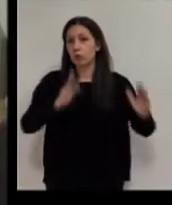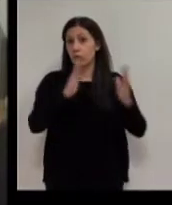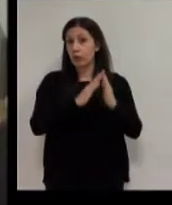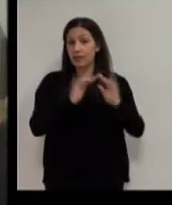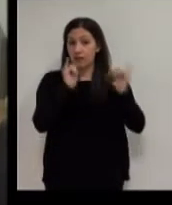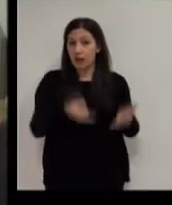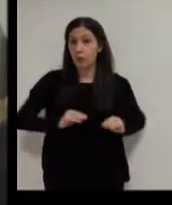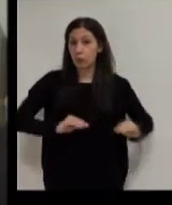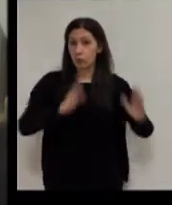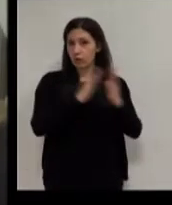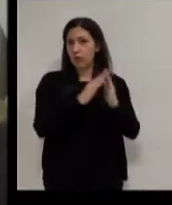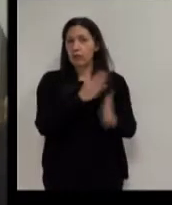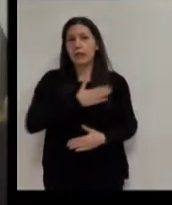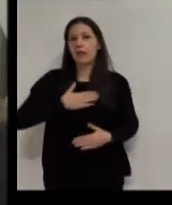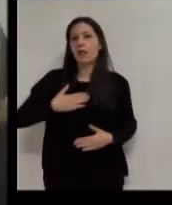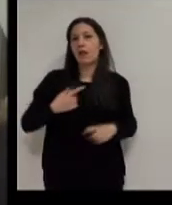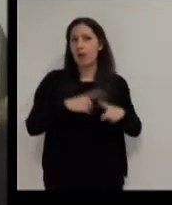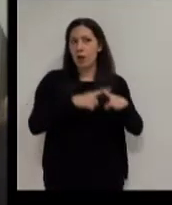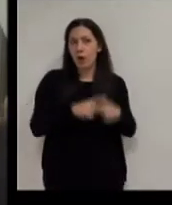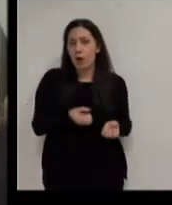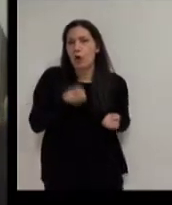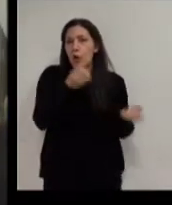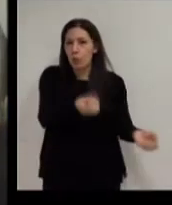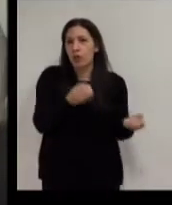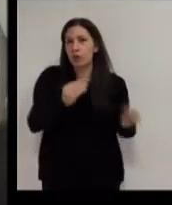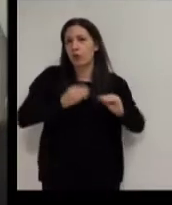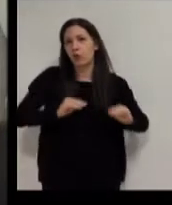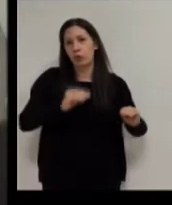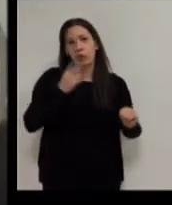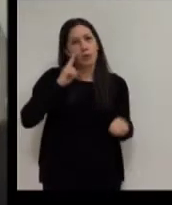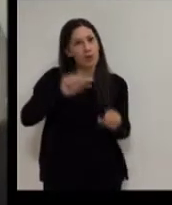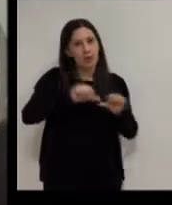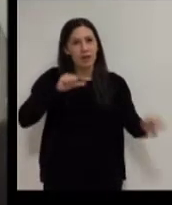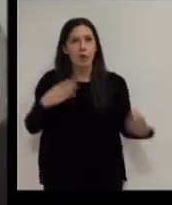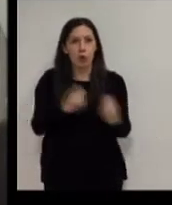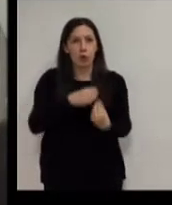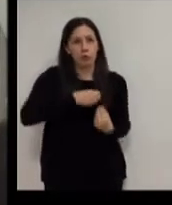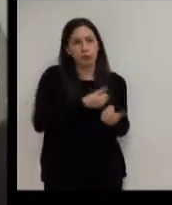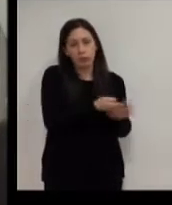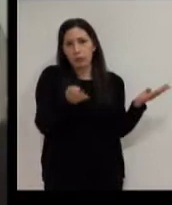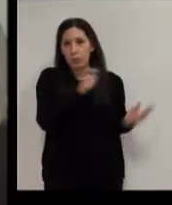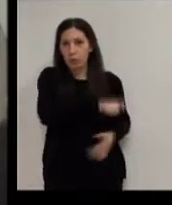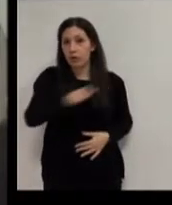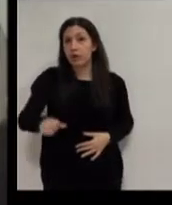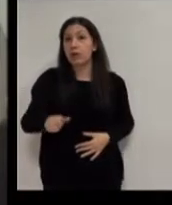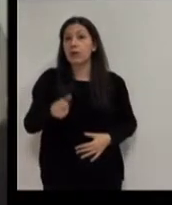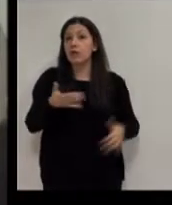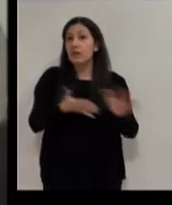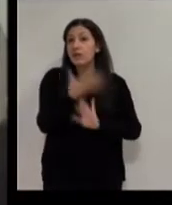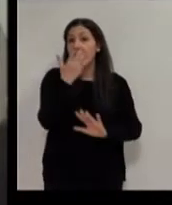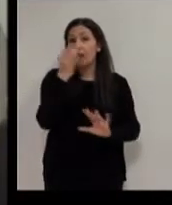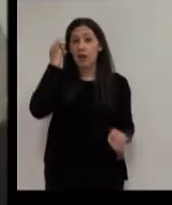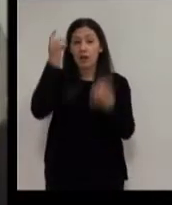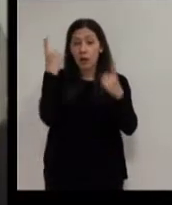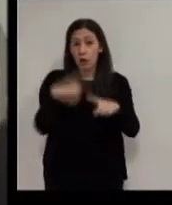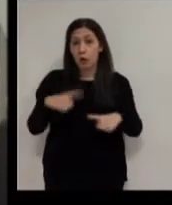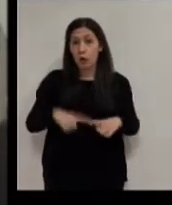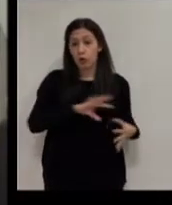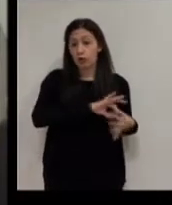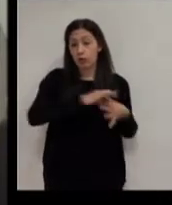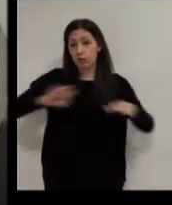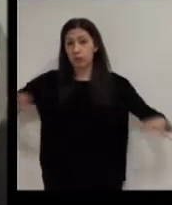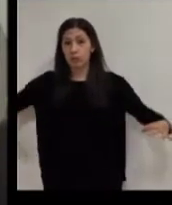su casa quiere compartir sus experiencias con otras personas. Por tanto, hay una interrelación de actividades, hay una